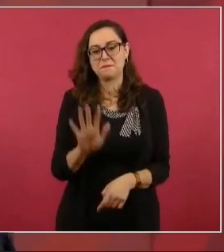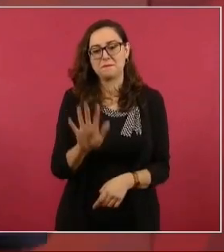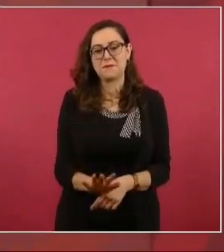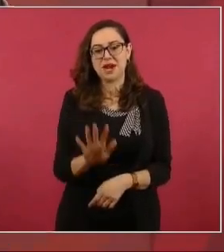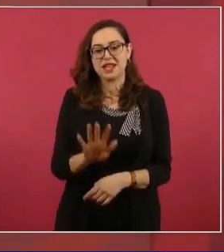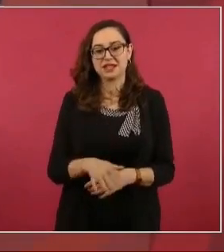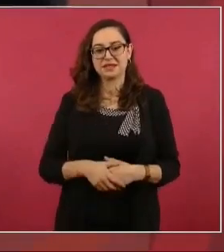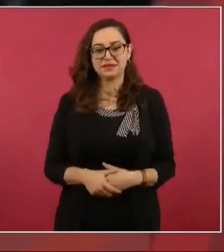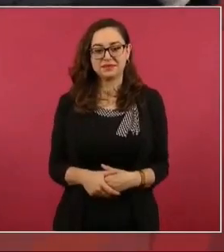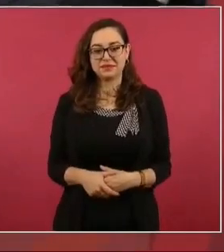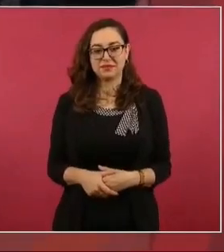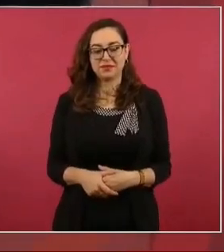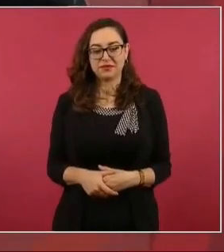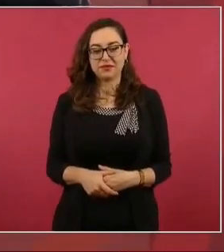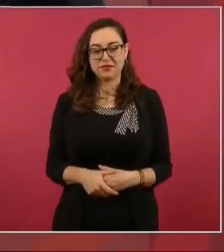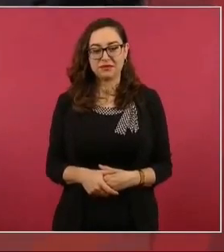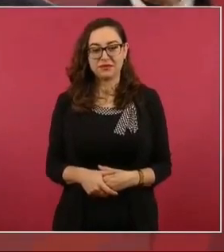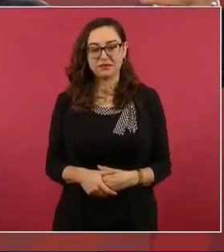Pero ya